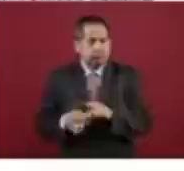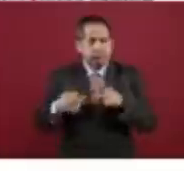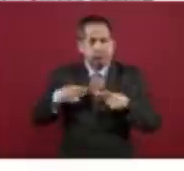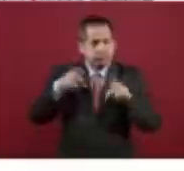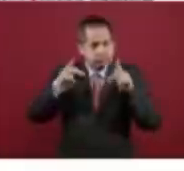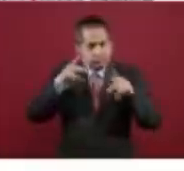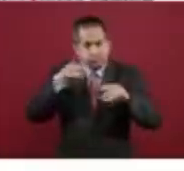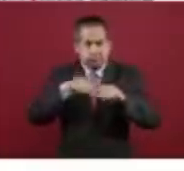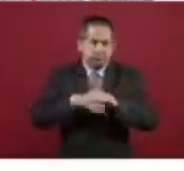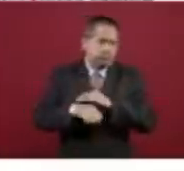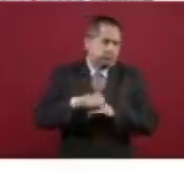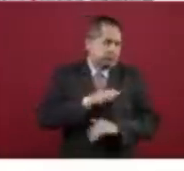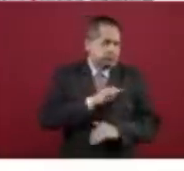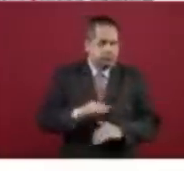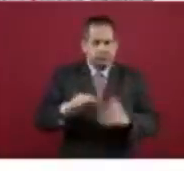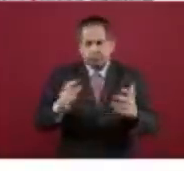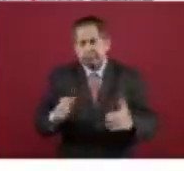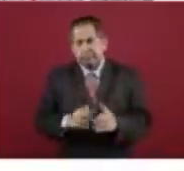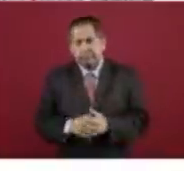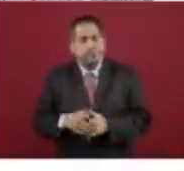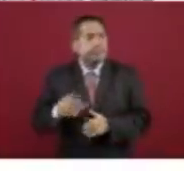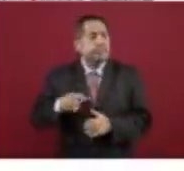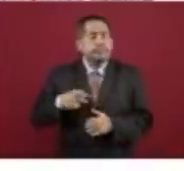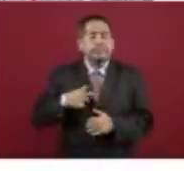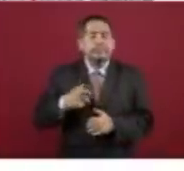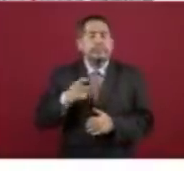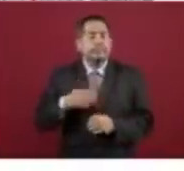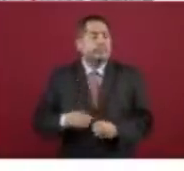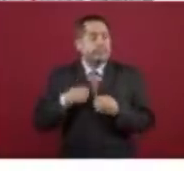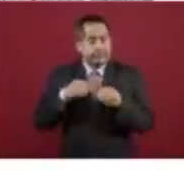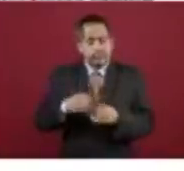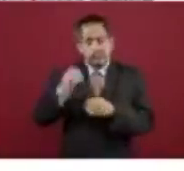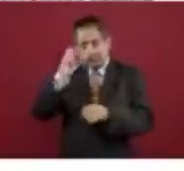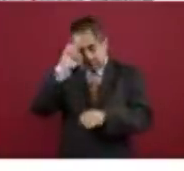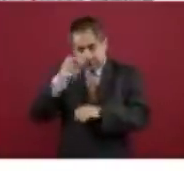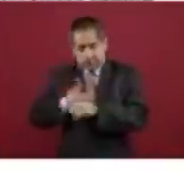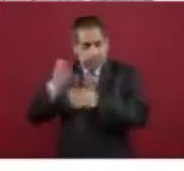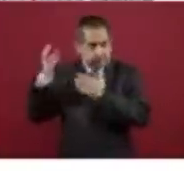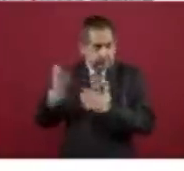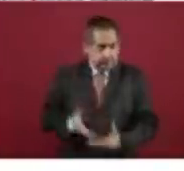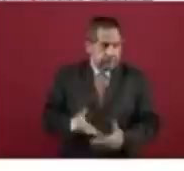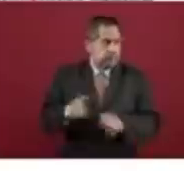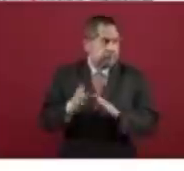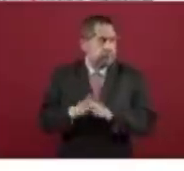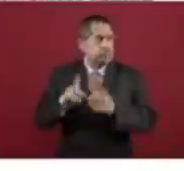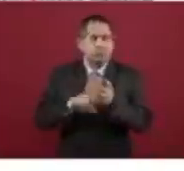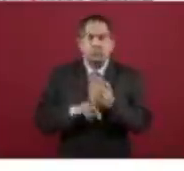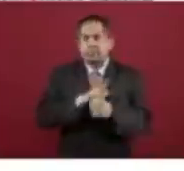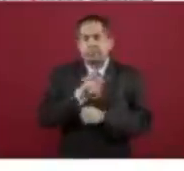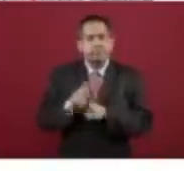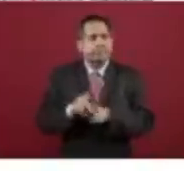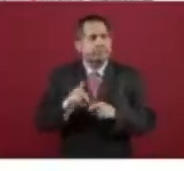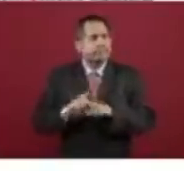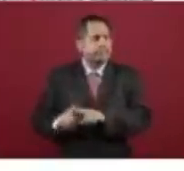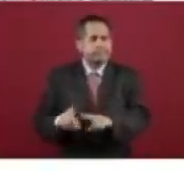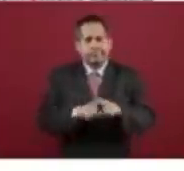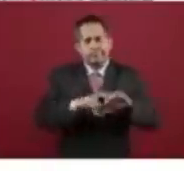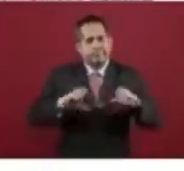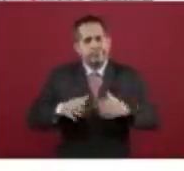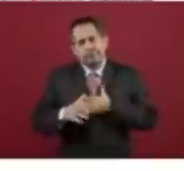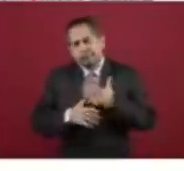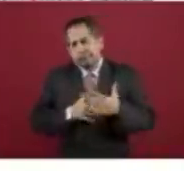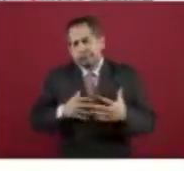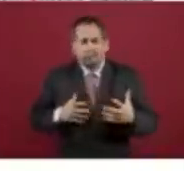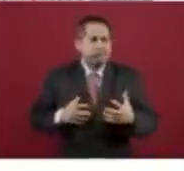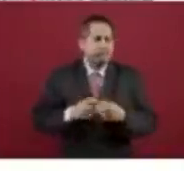visitantes, es decir, con el entorno urbano y con los visitantes extranjeros, tanto como los de todo el país que vienen a disfrutarlo.